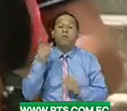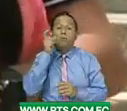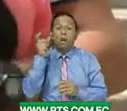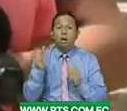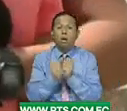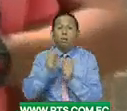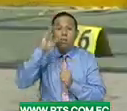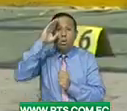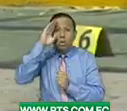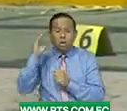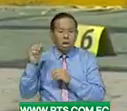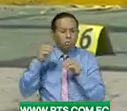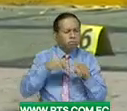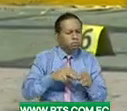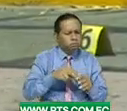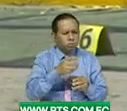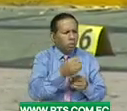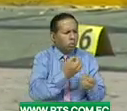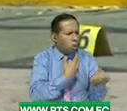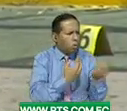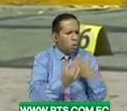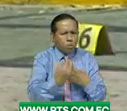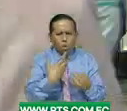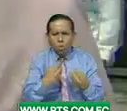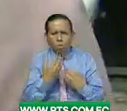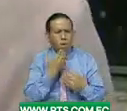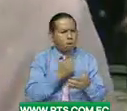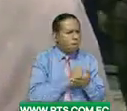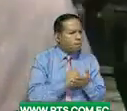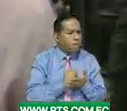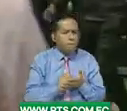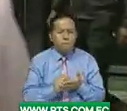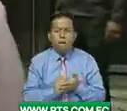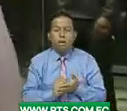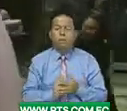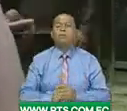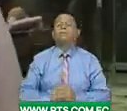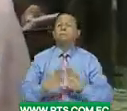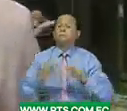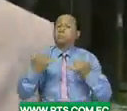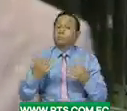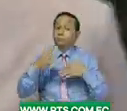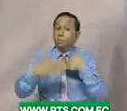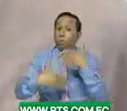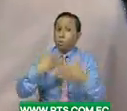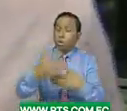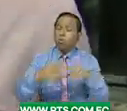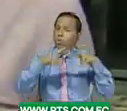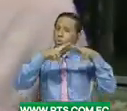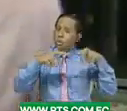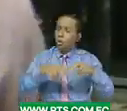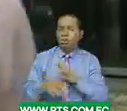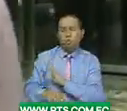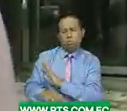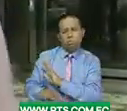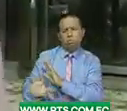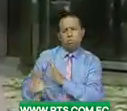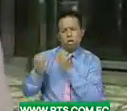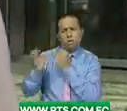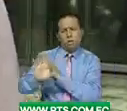de testimonios y todos los indicios. Dejemos el proceso, se está investigando. Comprenda, por favor.